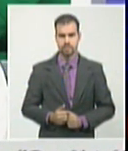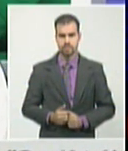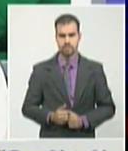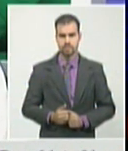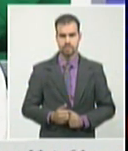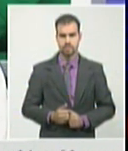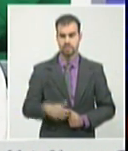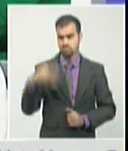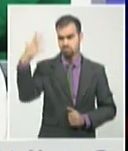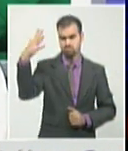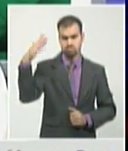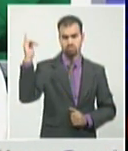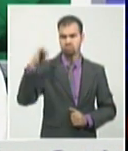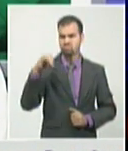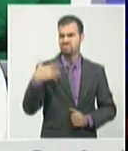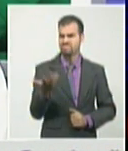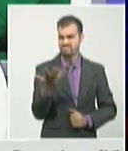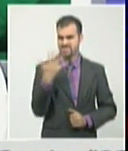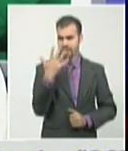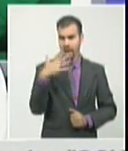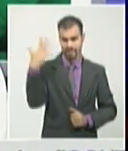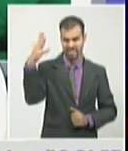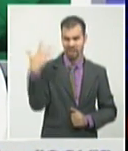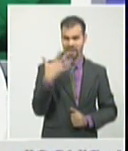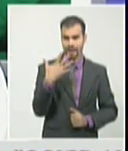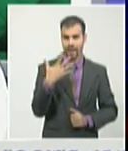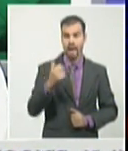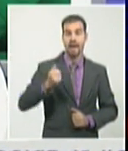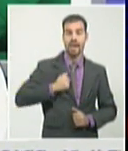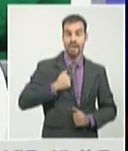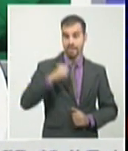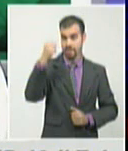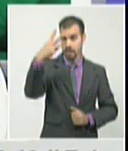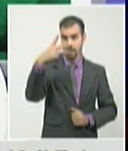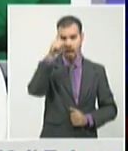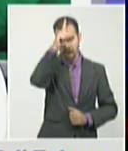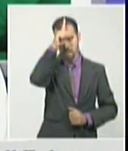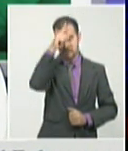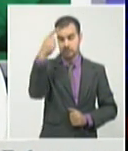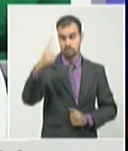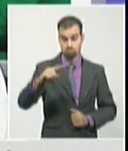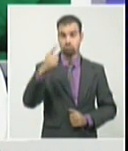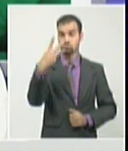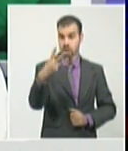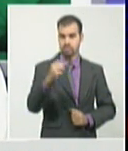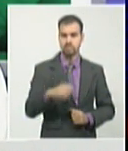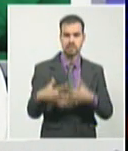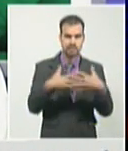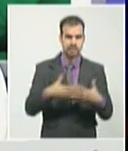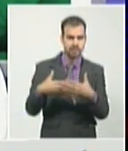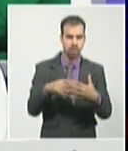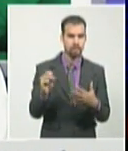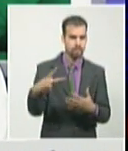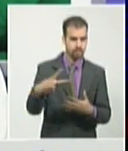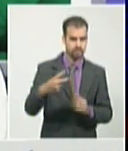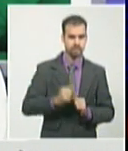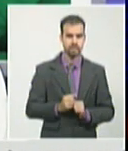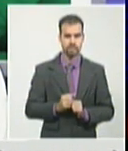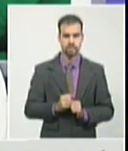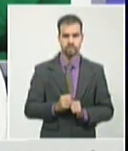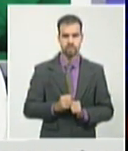en canadienses 3 alemania 3 estados unidos 2 y de suecia